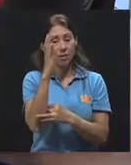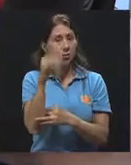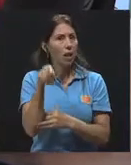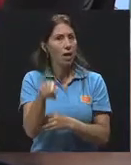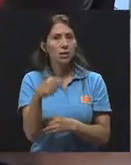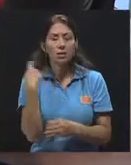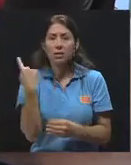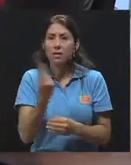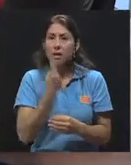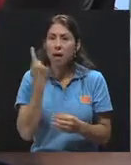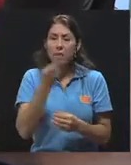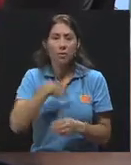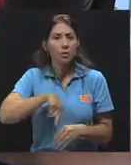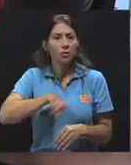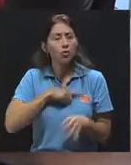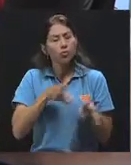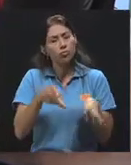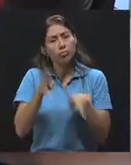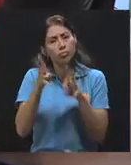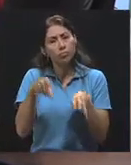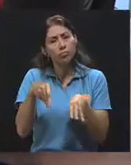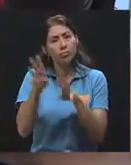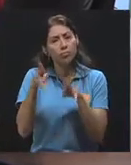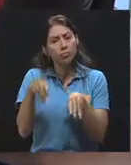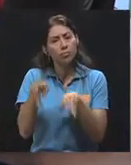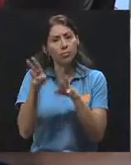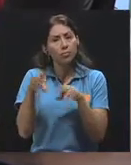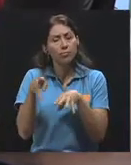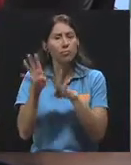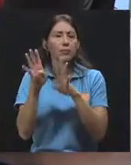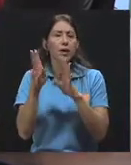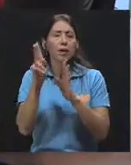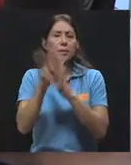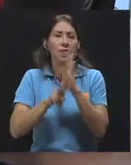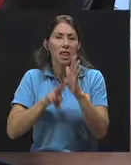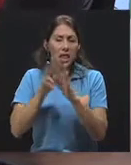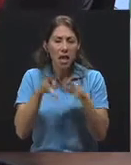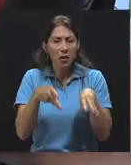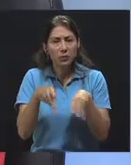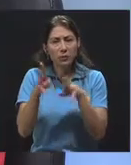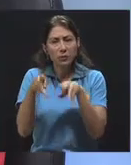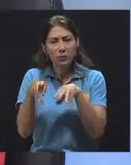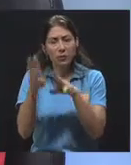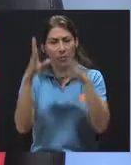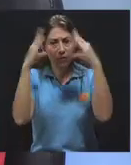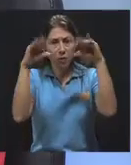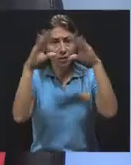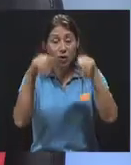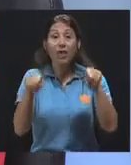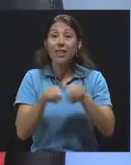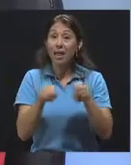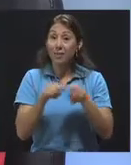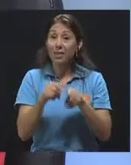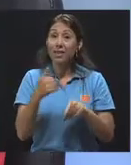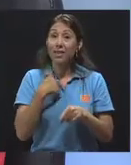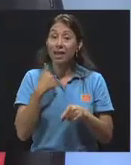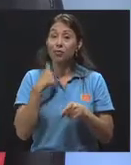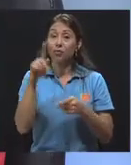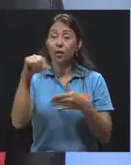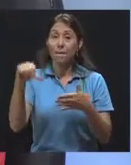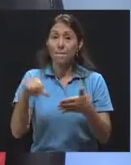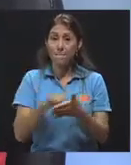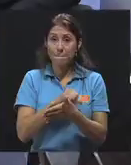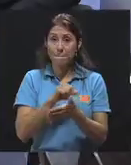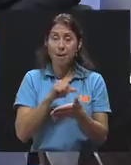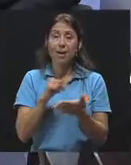Facebook constantemente estamos además como posteando afiches, videos, hasta incluso tenemos una página en Vimeo del